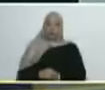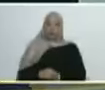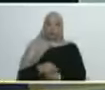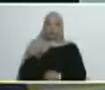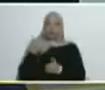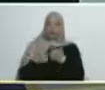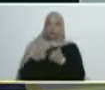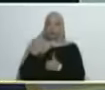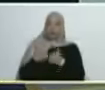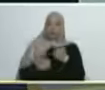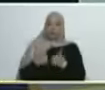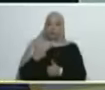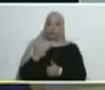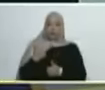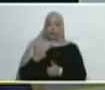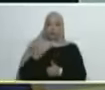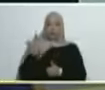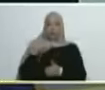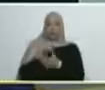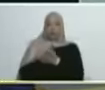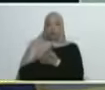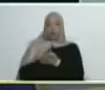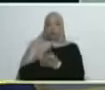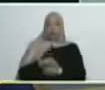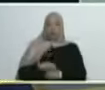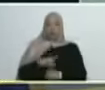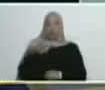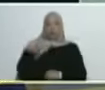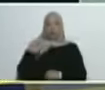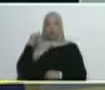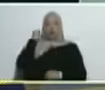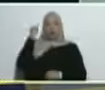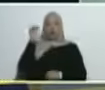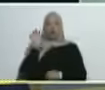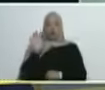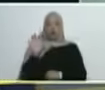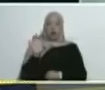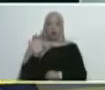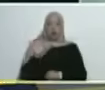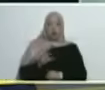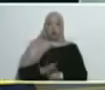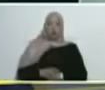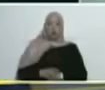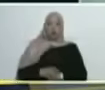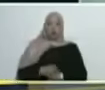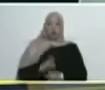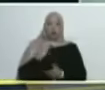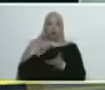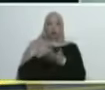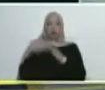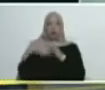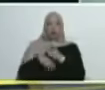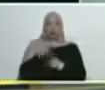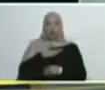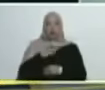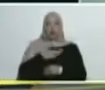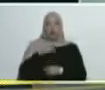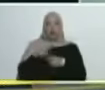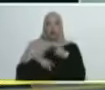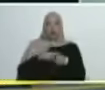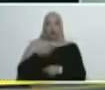candidatura es la candidatura de una idea de patria que debemos propagar con